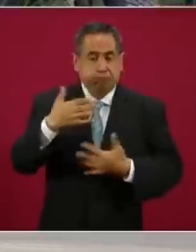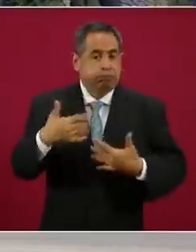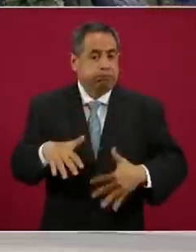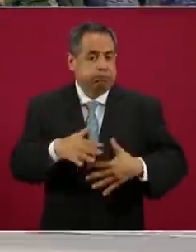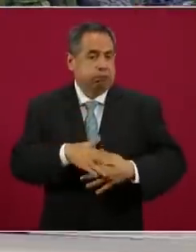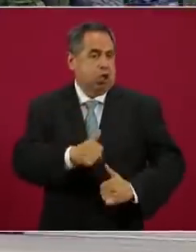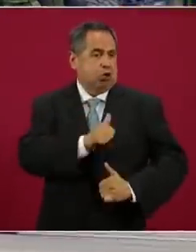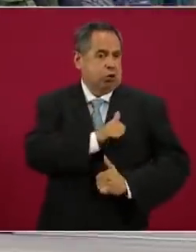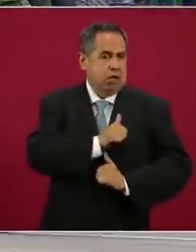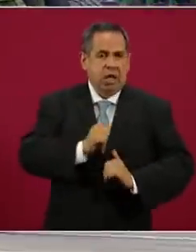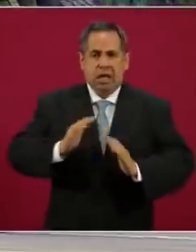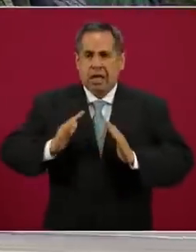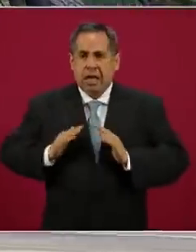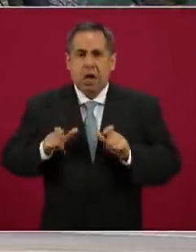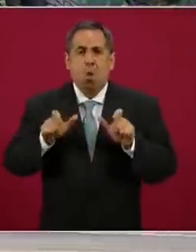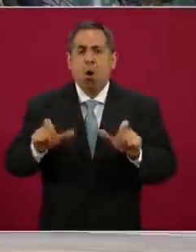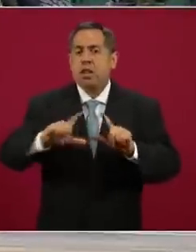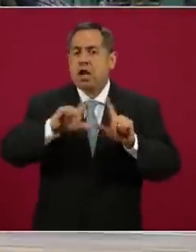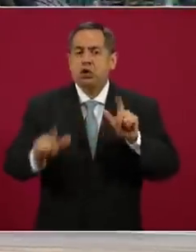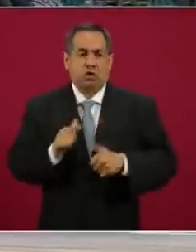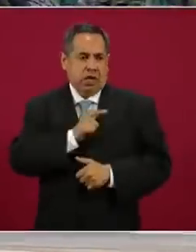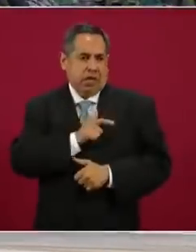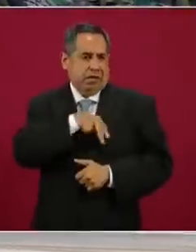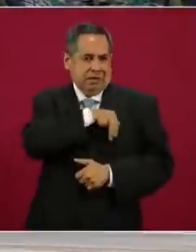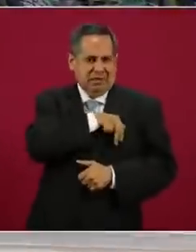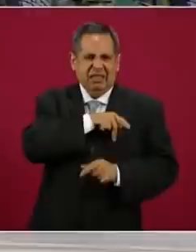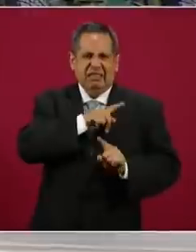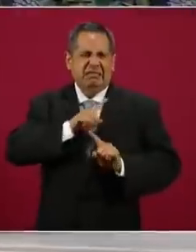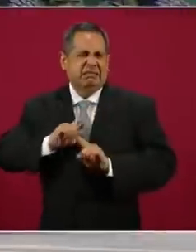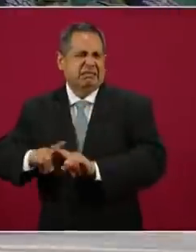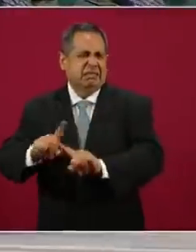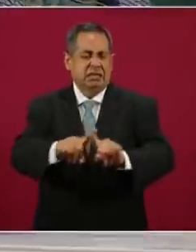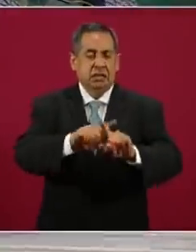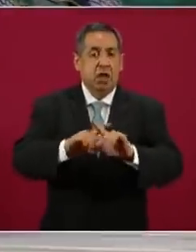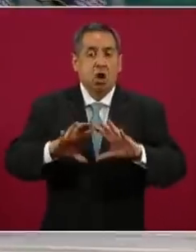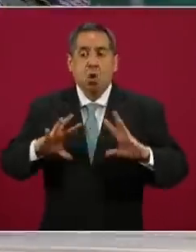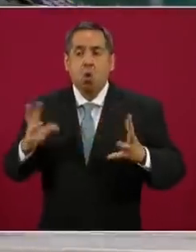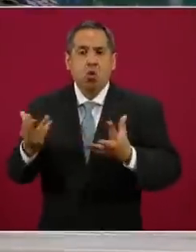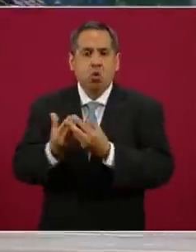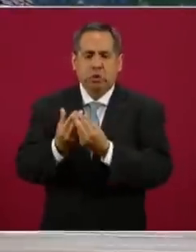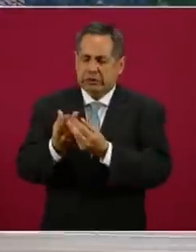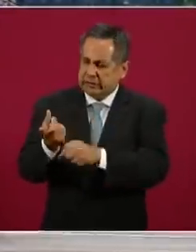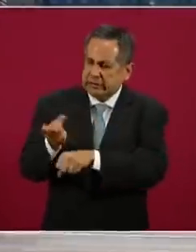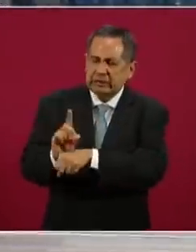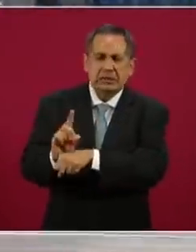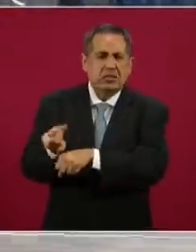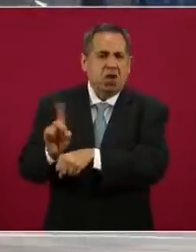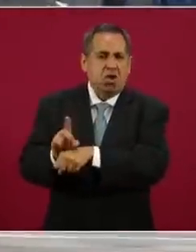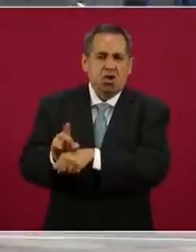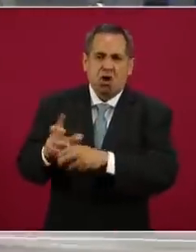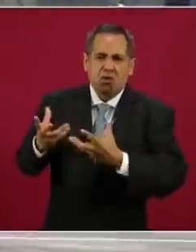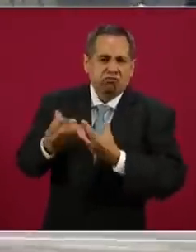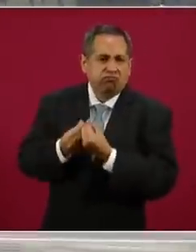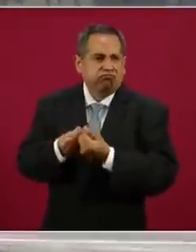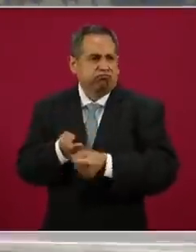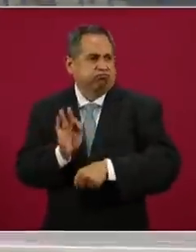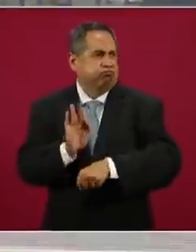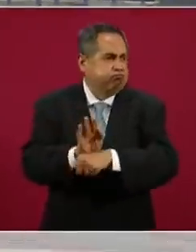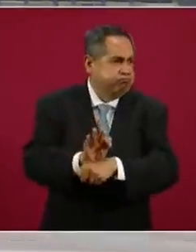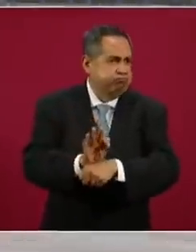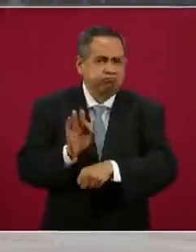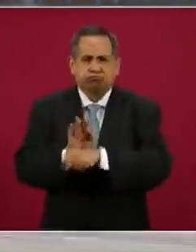guardias nacionales y sociedad civil que en su conjunto trabajan día a día en pro del bienestar social pues sin importar las circunstancias